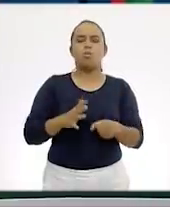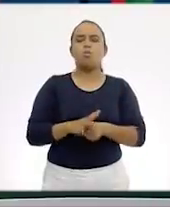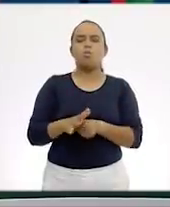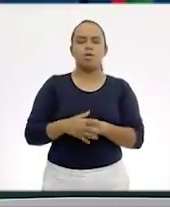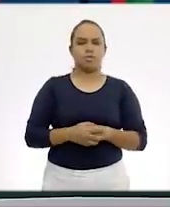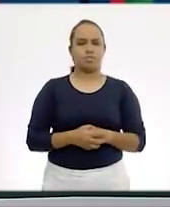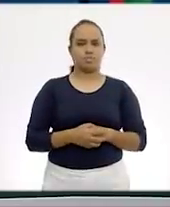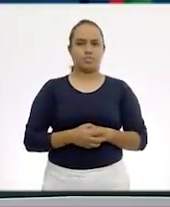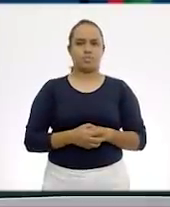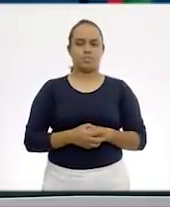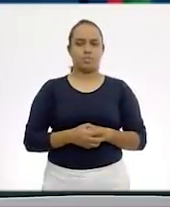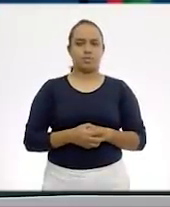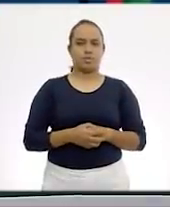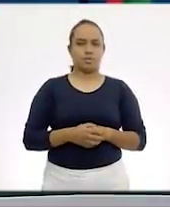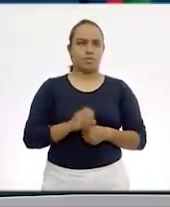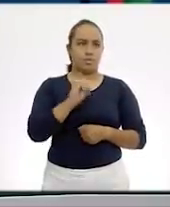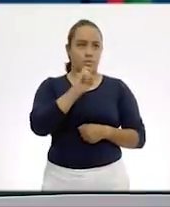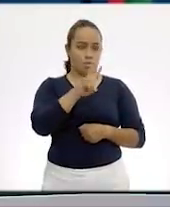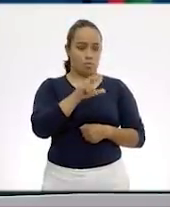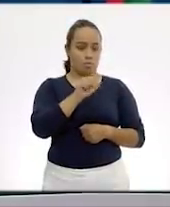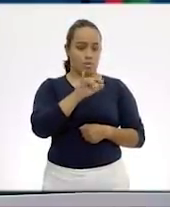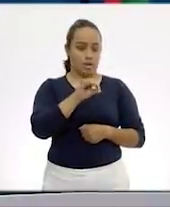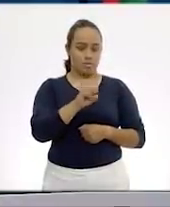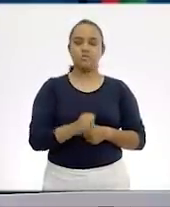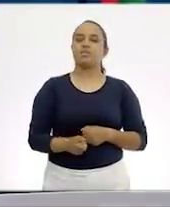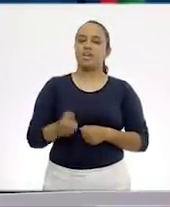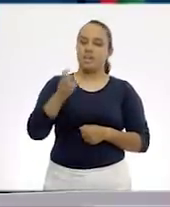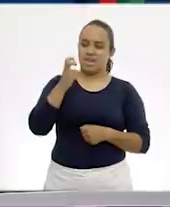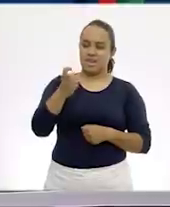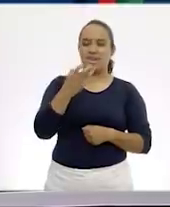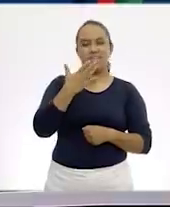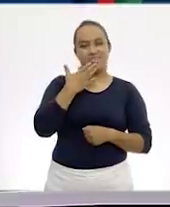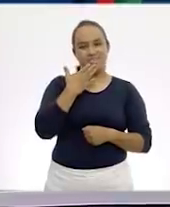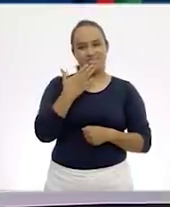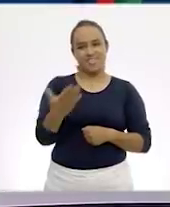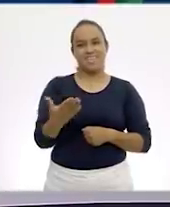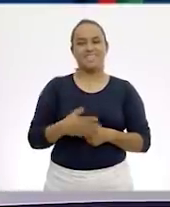¿Esa cuál será, Aníbal? ¿Los ovarios? Los ovarios, muy bien.